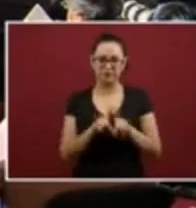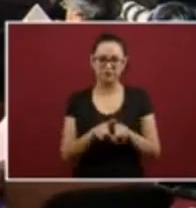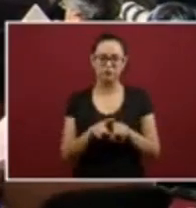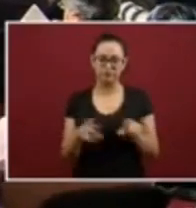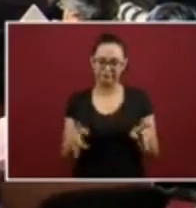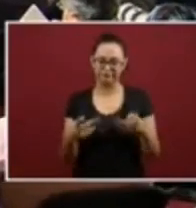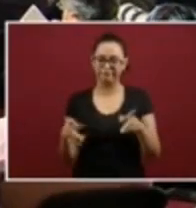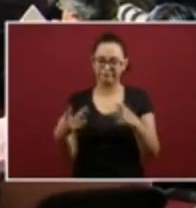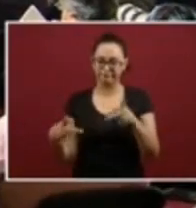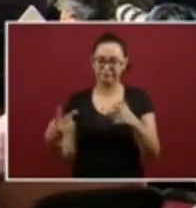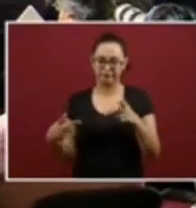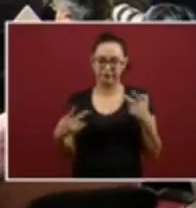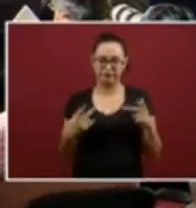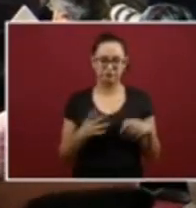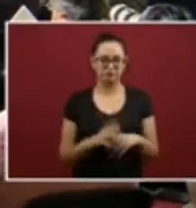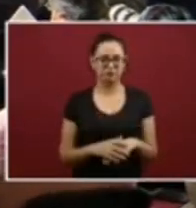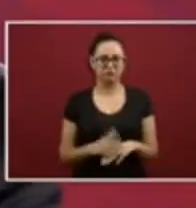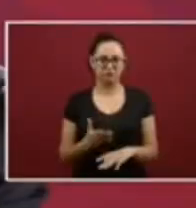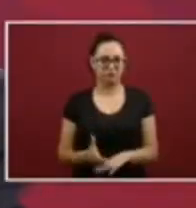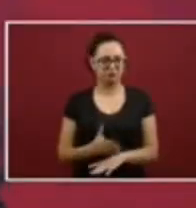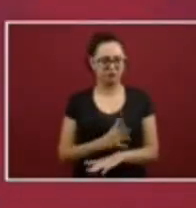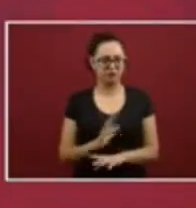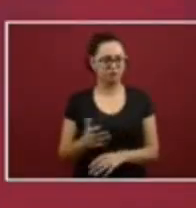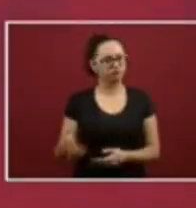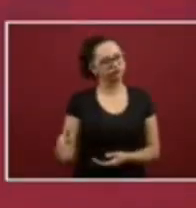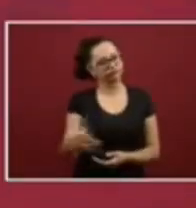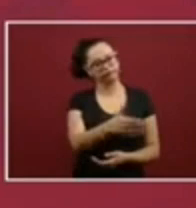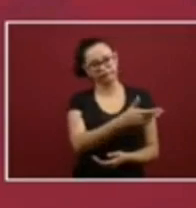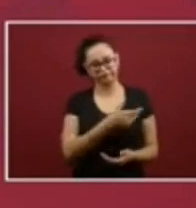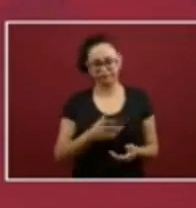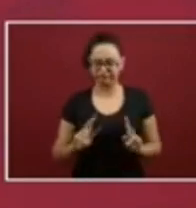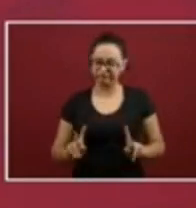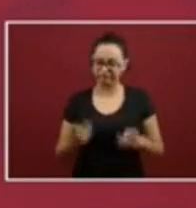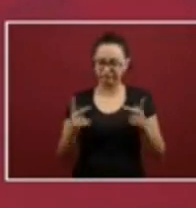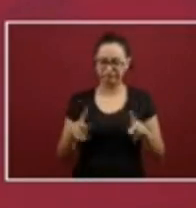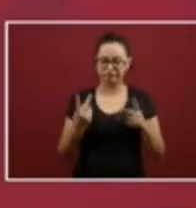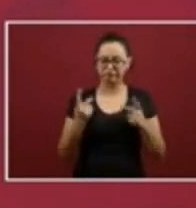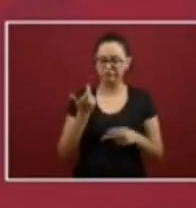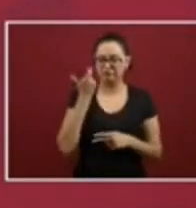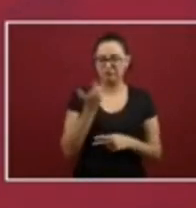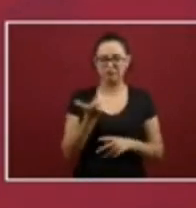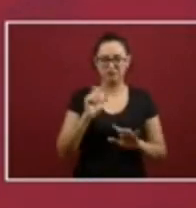decomisos que han habido y se van a entregar a